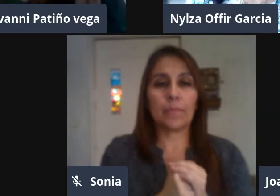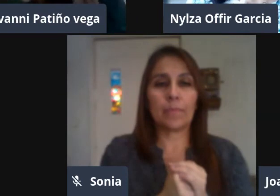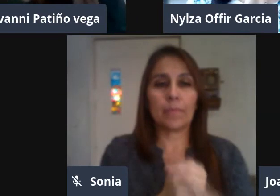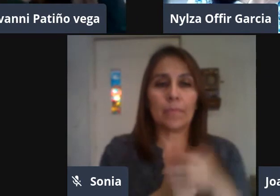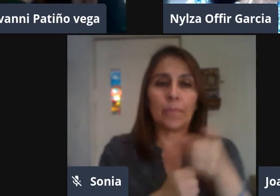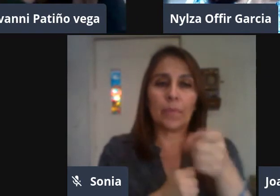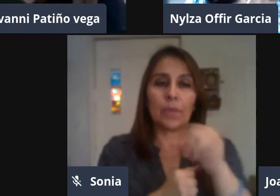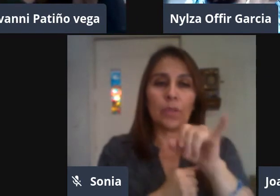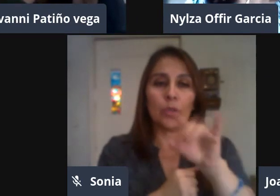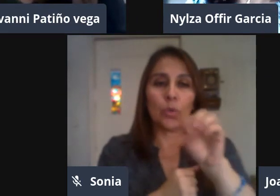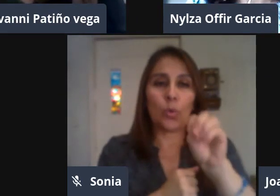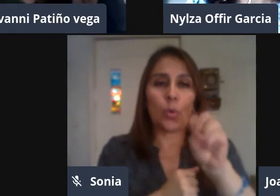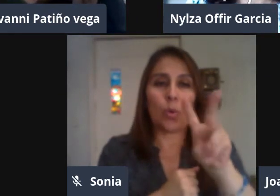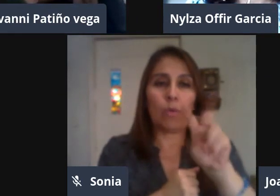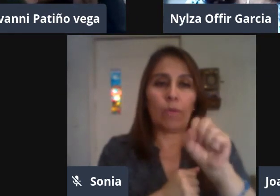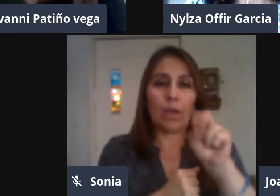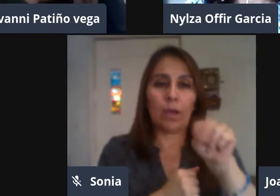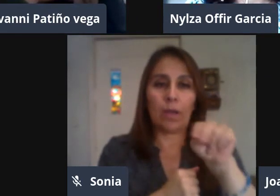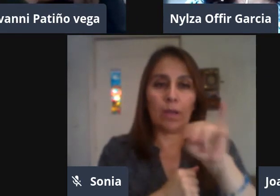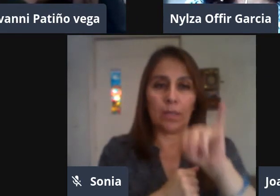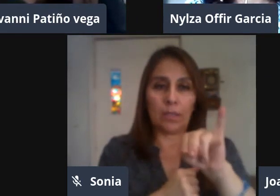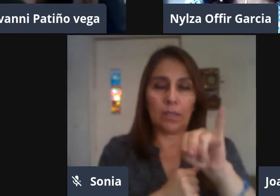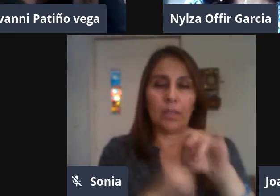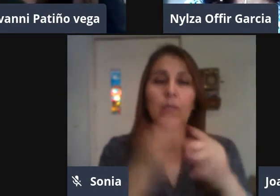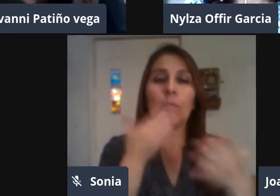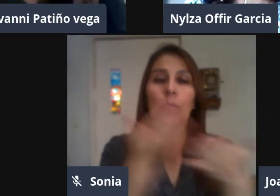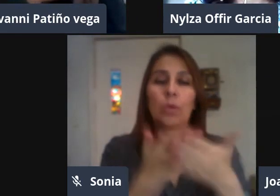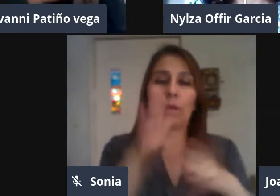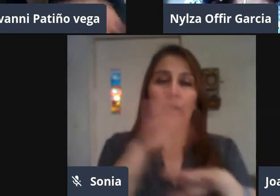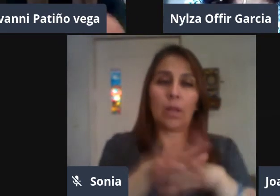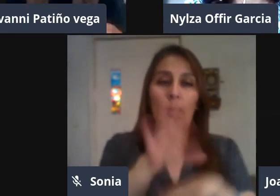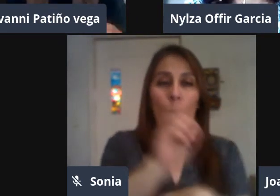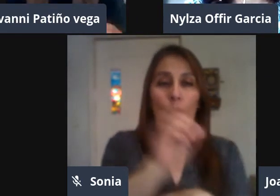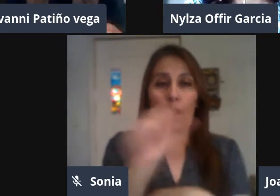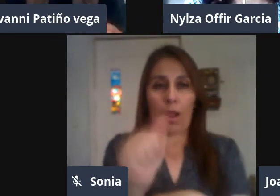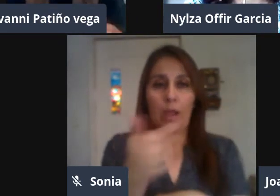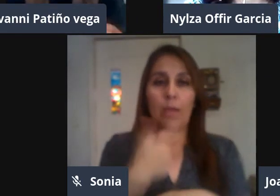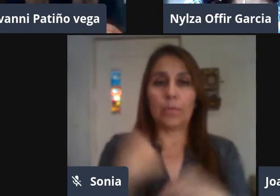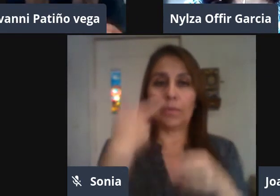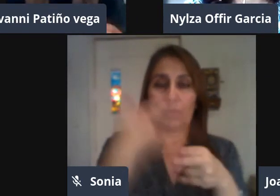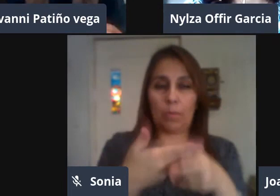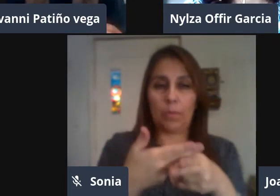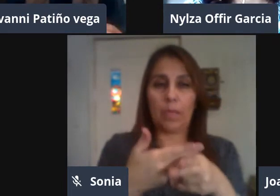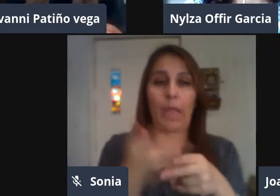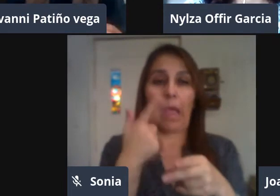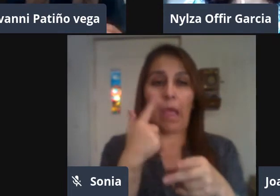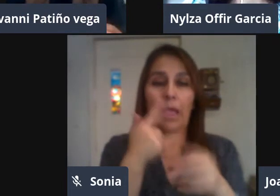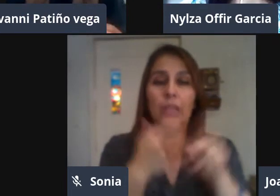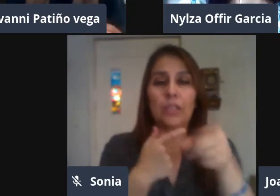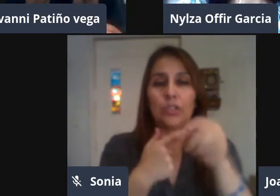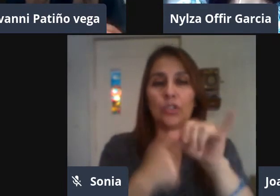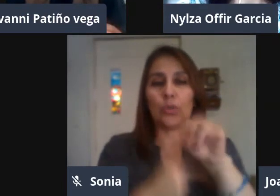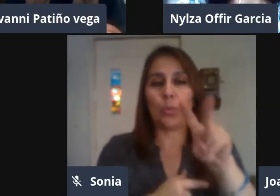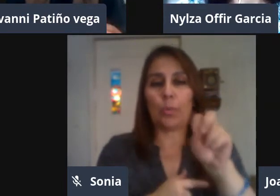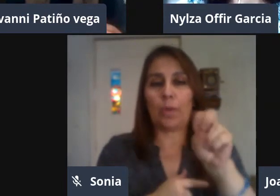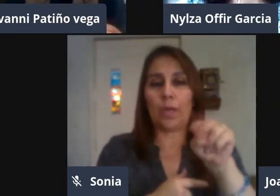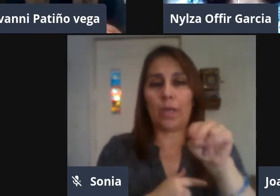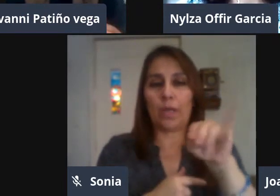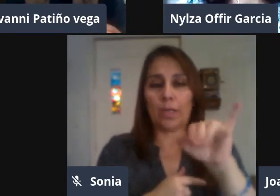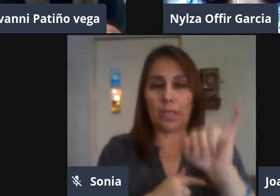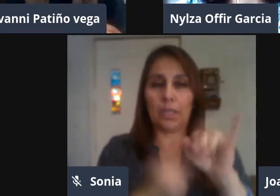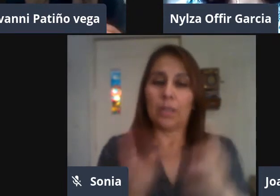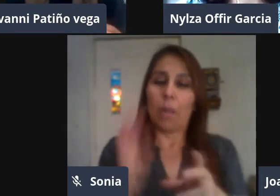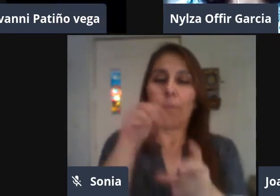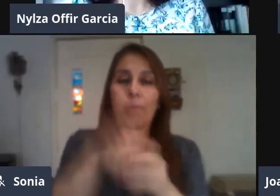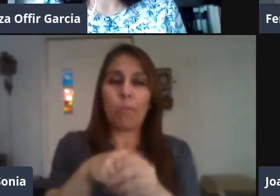hola pues buenas tardes a todos ya todas mi nombre es joanne patiño hago parte del proceso de profesionalización de líderes